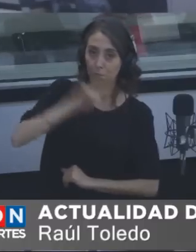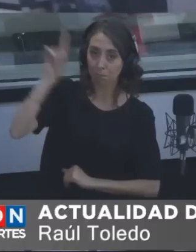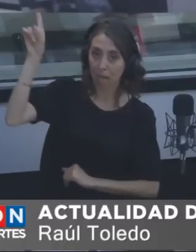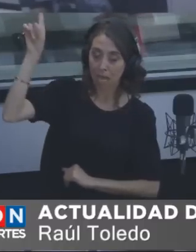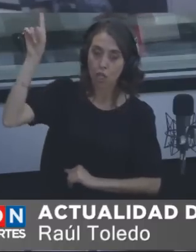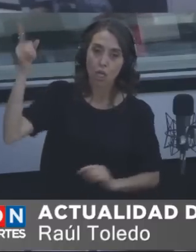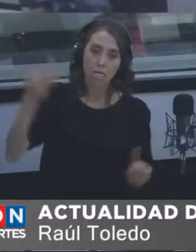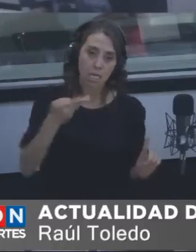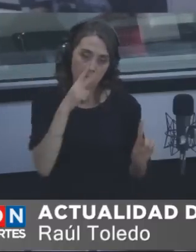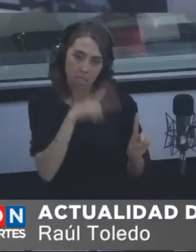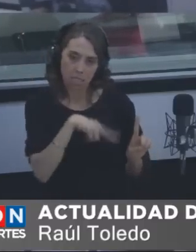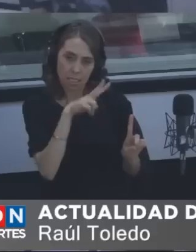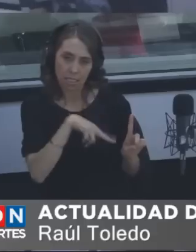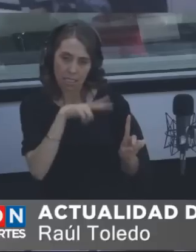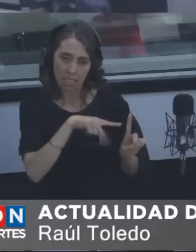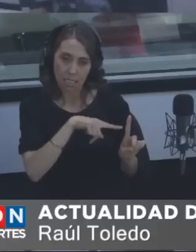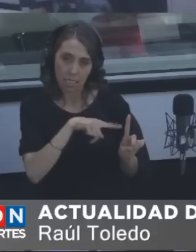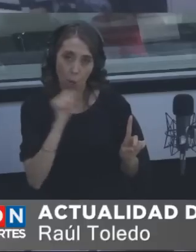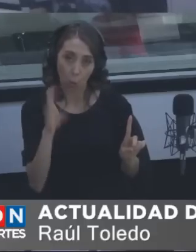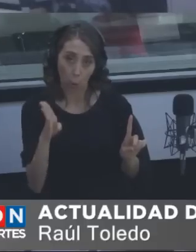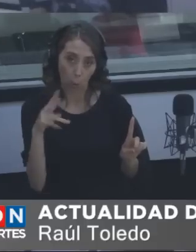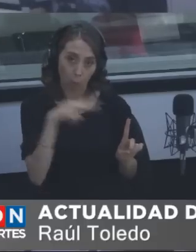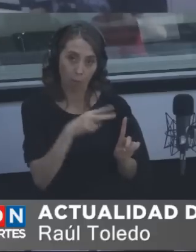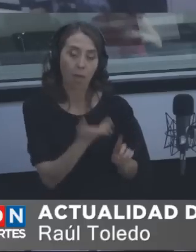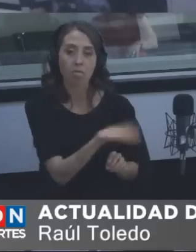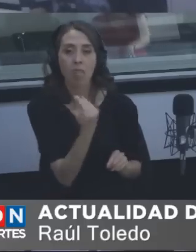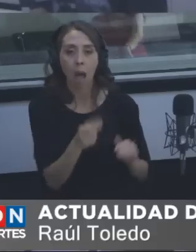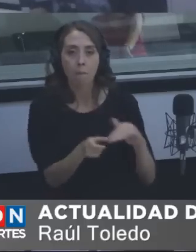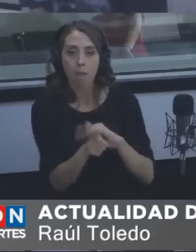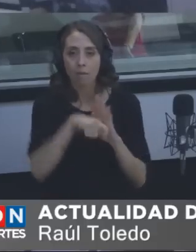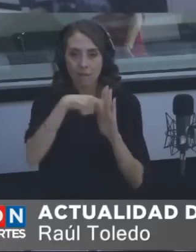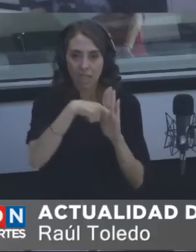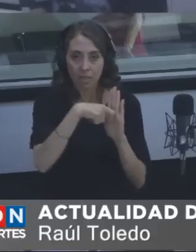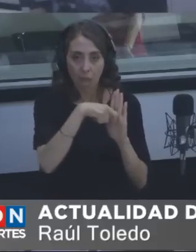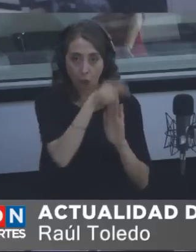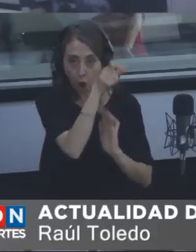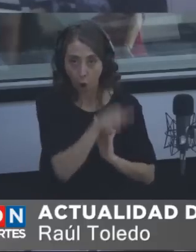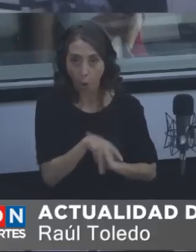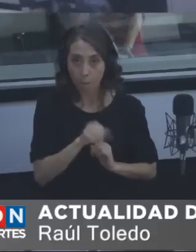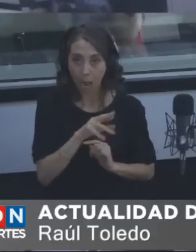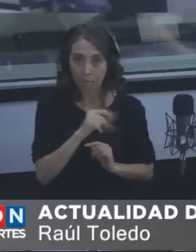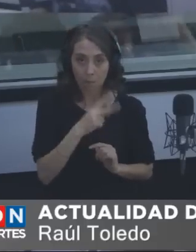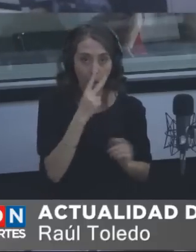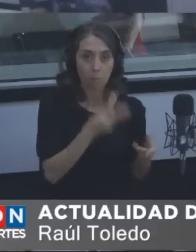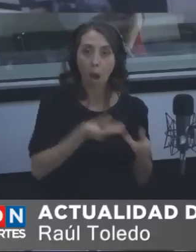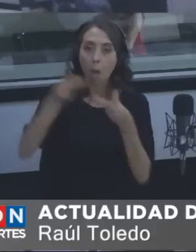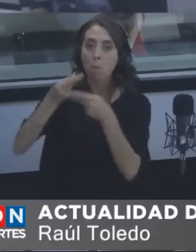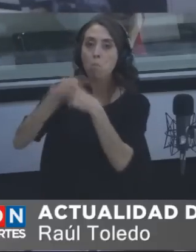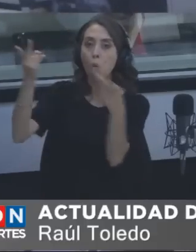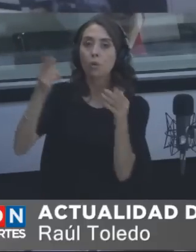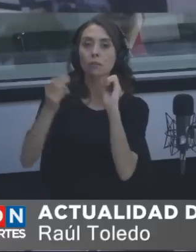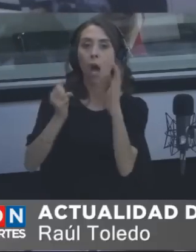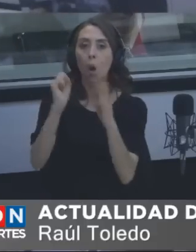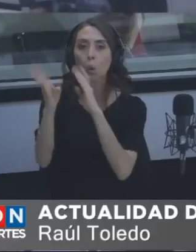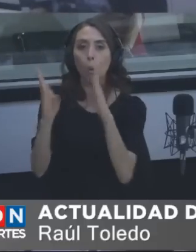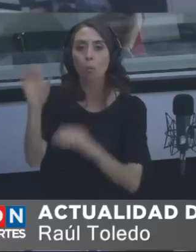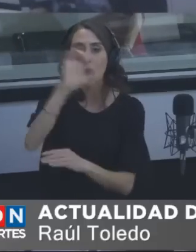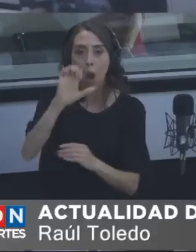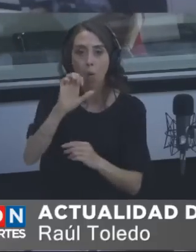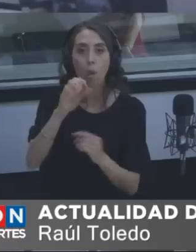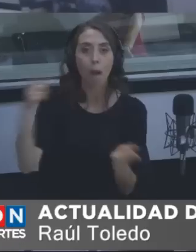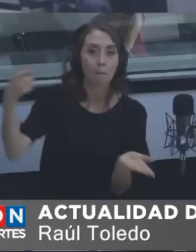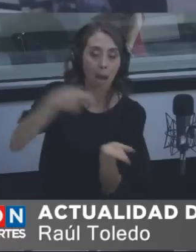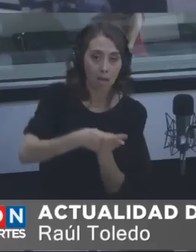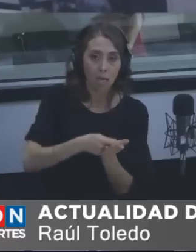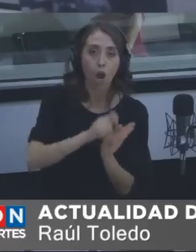que lo están sondeando. Ya se pidieron videos del jugador para poder insertarlo en el mercado europeo. Si bien es cierto, él ya renovó su contrato,